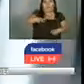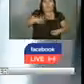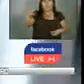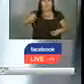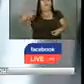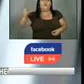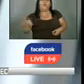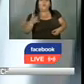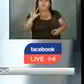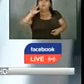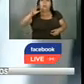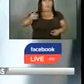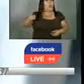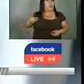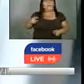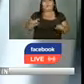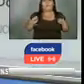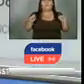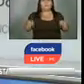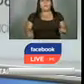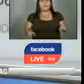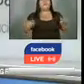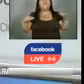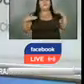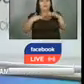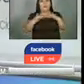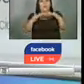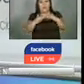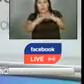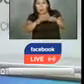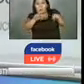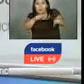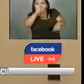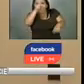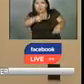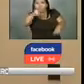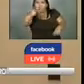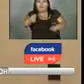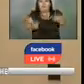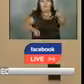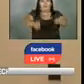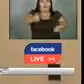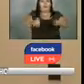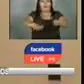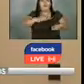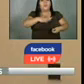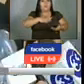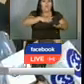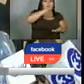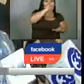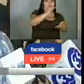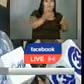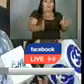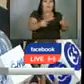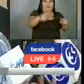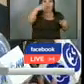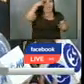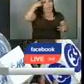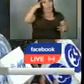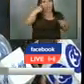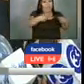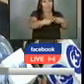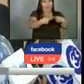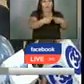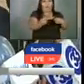más de tres años de antigüedad, además de que se elimina la exigencia de que estos automotores tengan batería nueva. El gobierno nacional